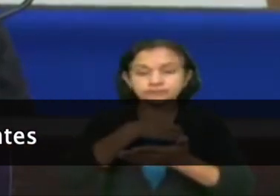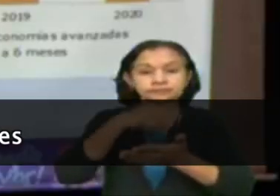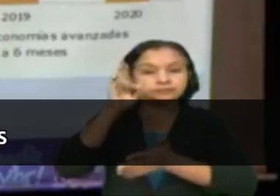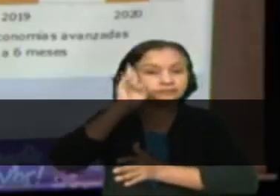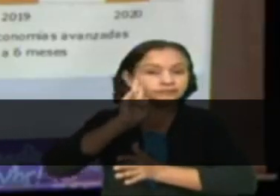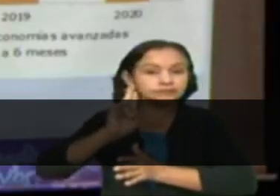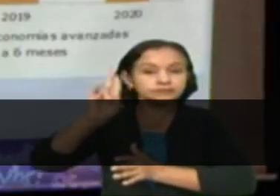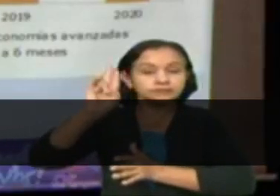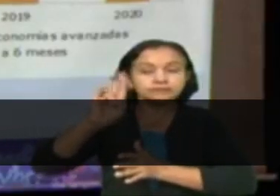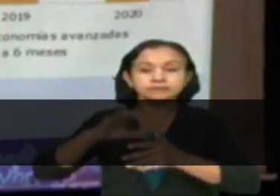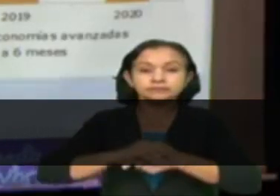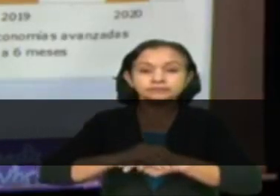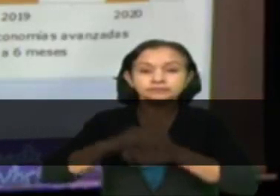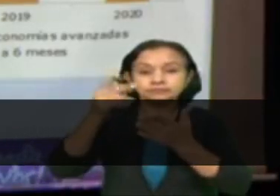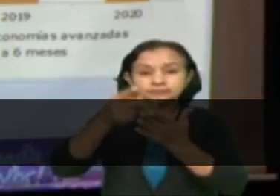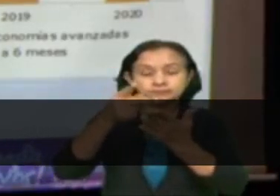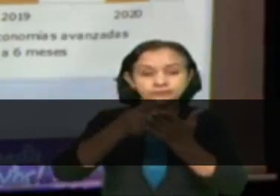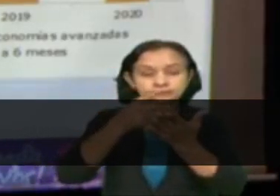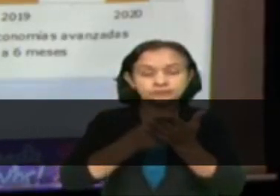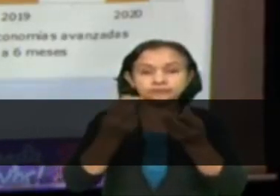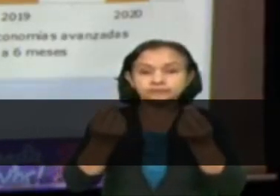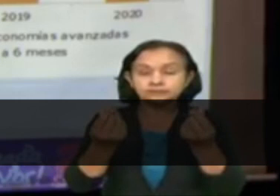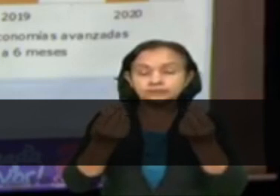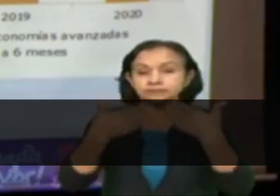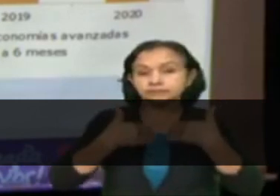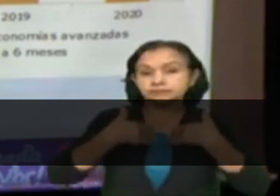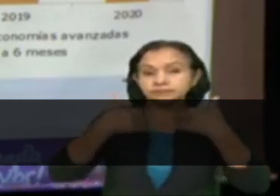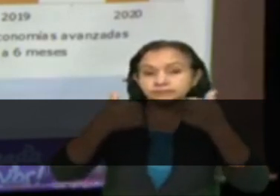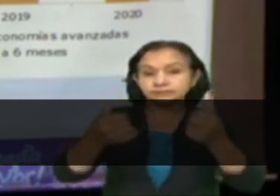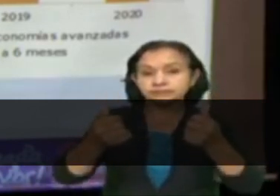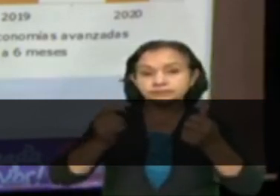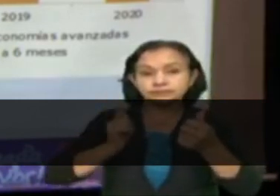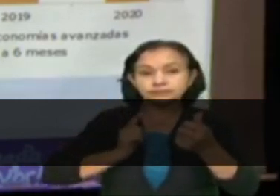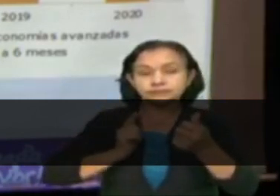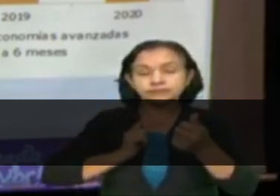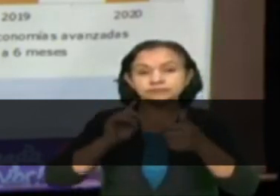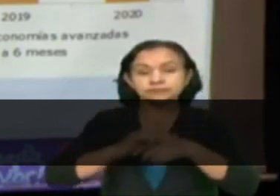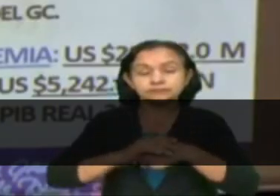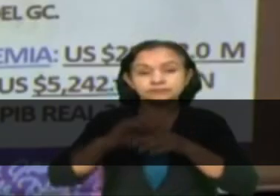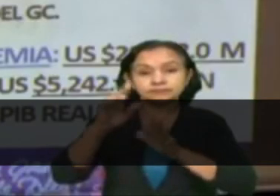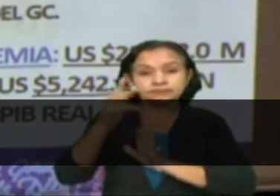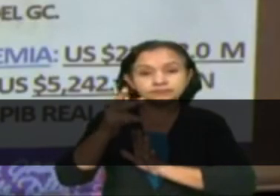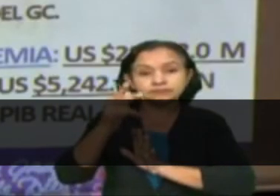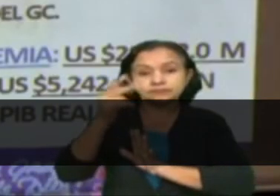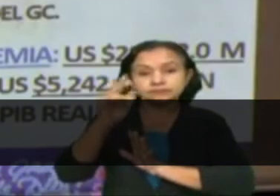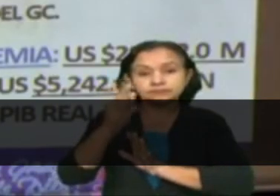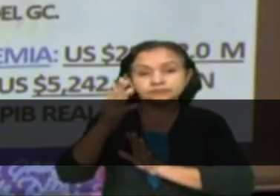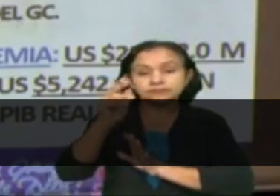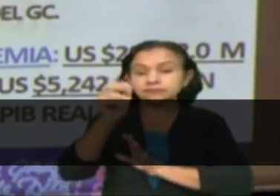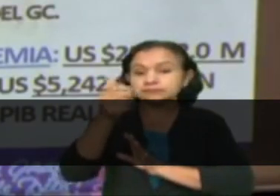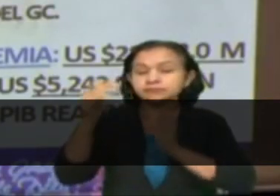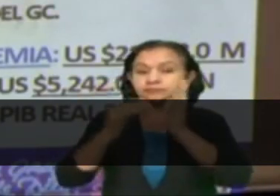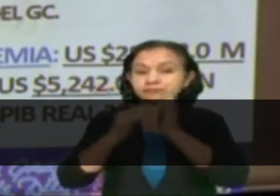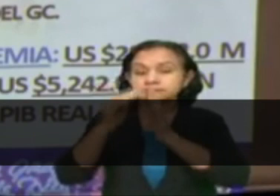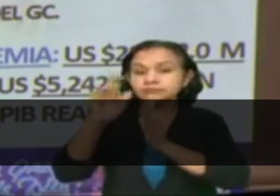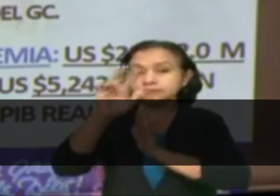millones de córdobas, y con una inversión pública superior a los 25 mil millones de córdobas. Expertos han señalado que el